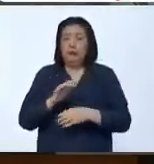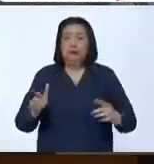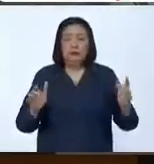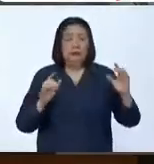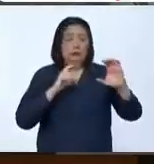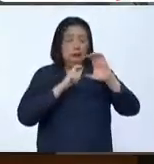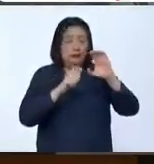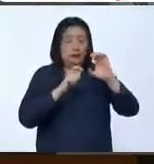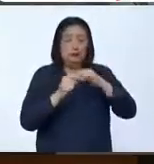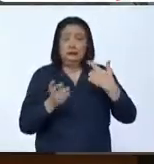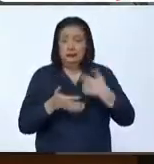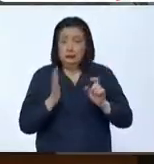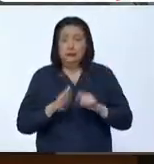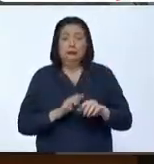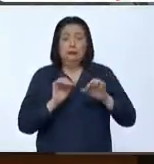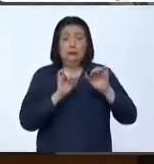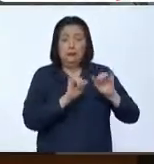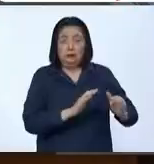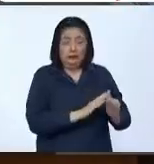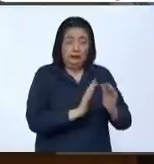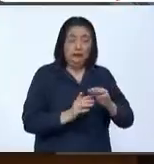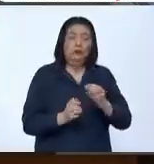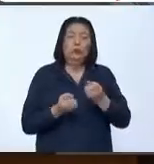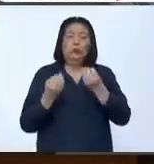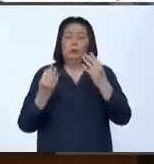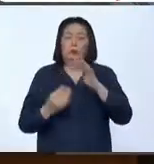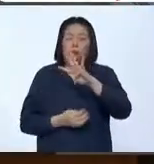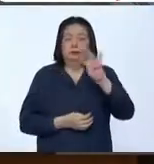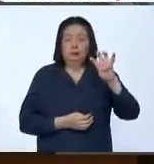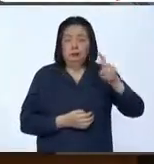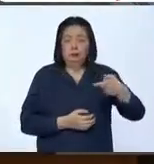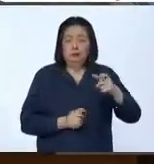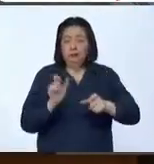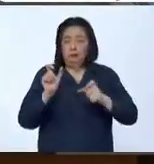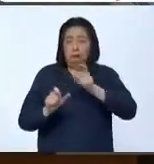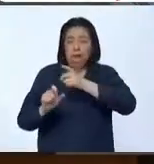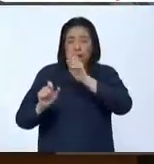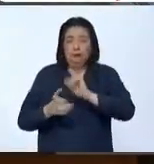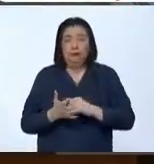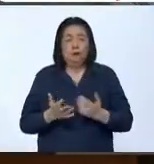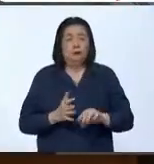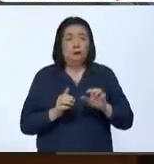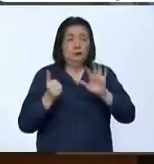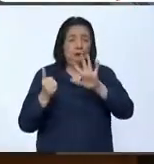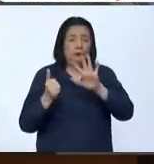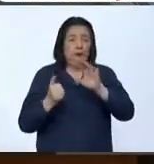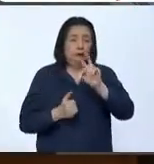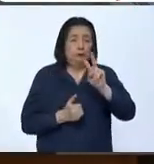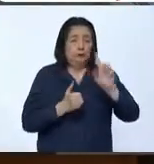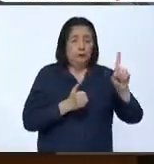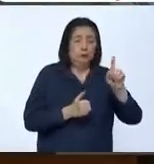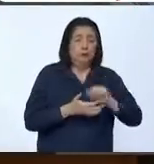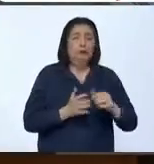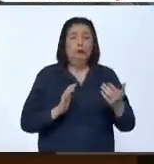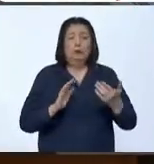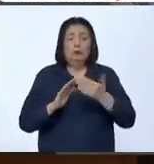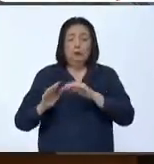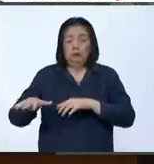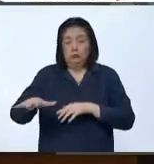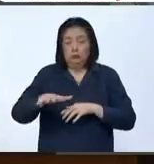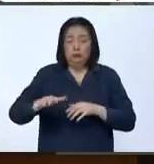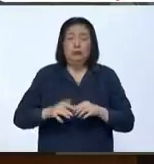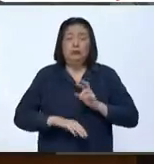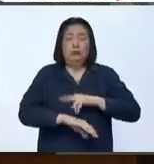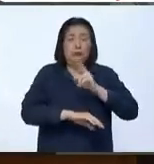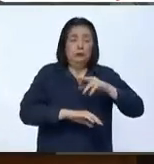fijo por banda ancha cerca de cuatrocientos mil pobladores de 621 centros poblados de